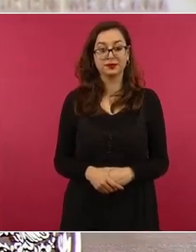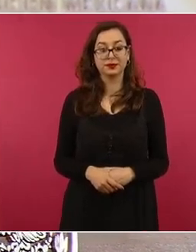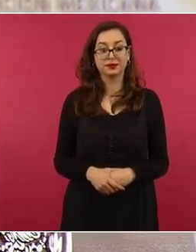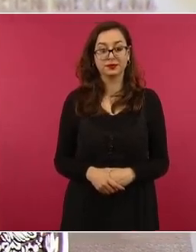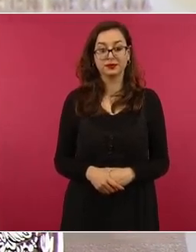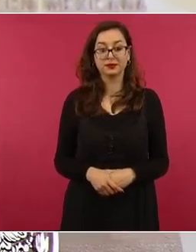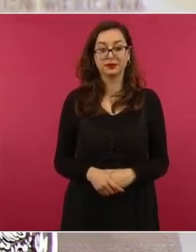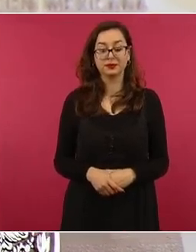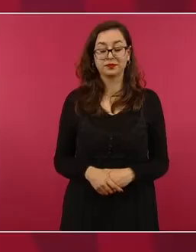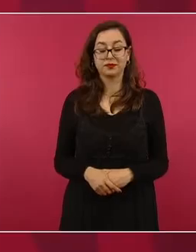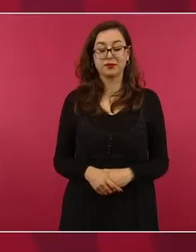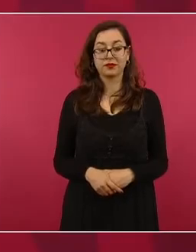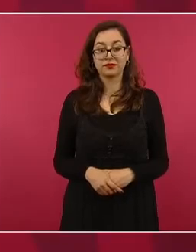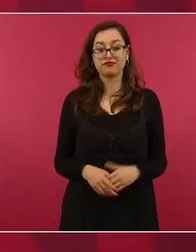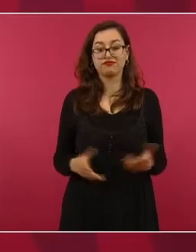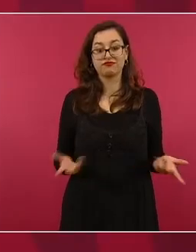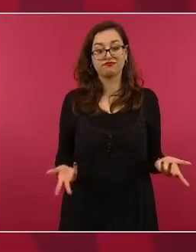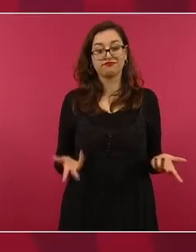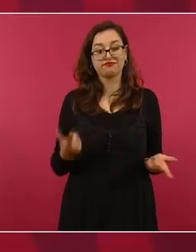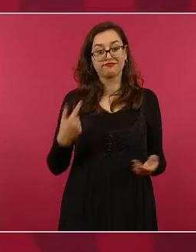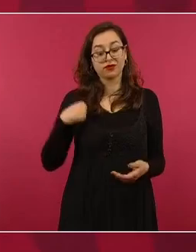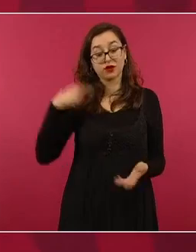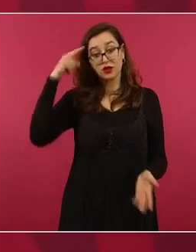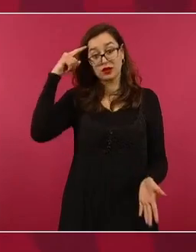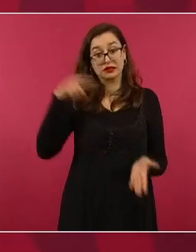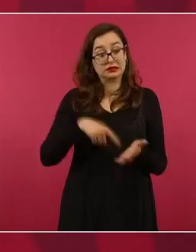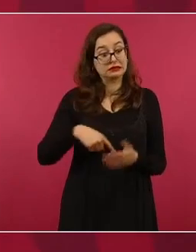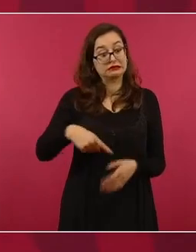yo creo que les falló.